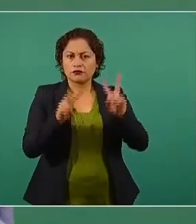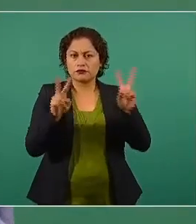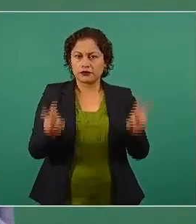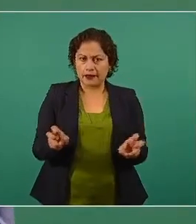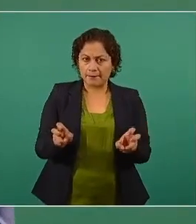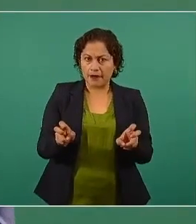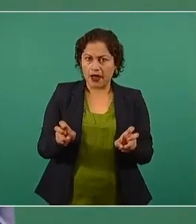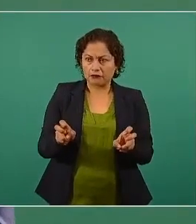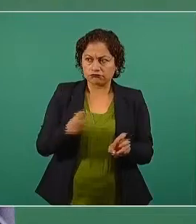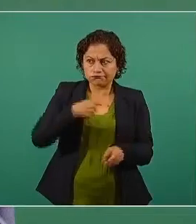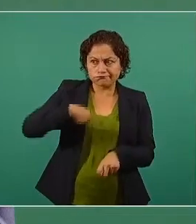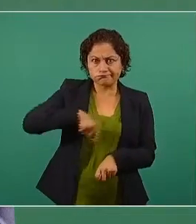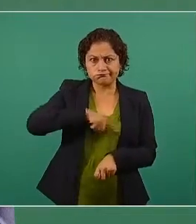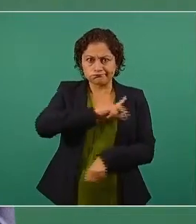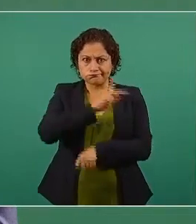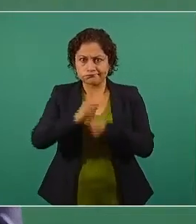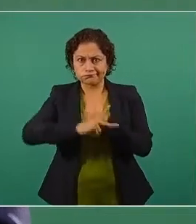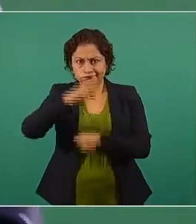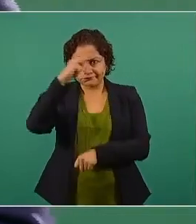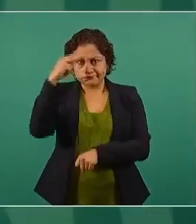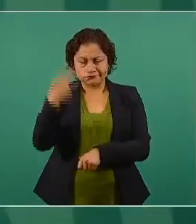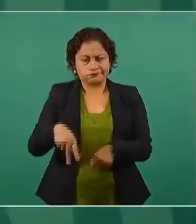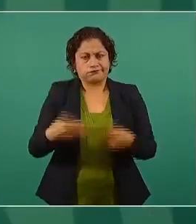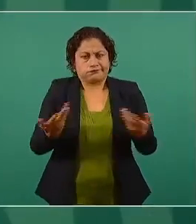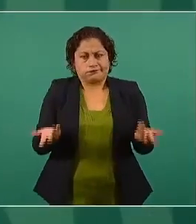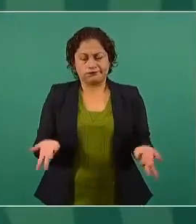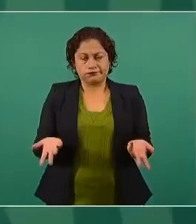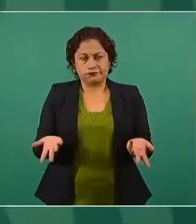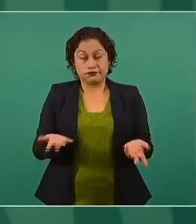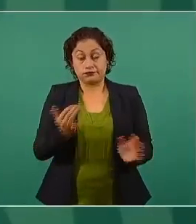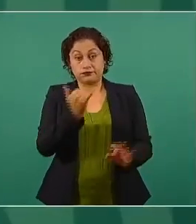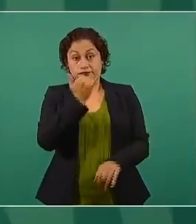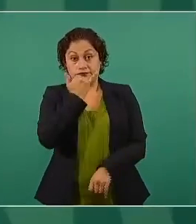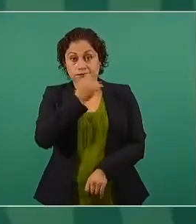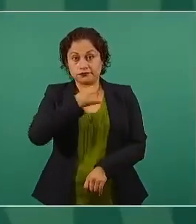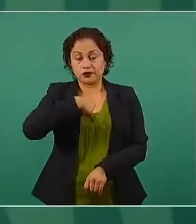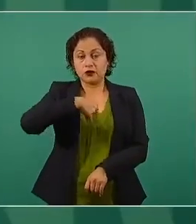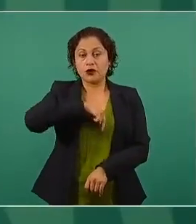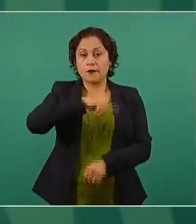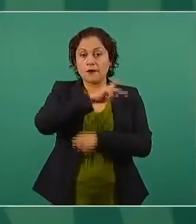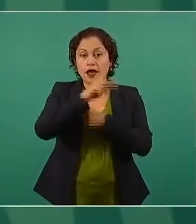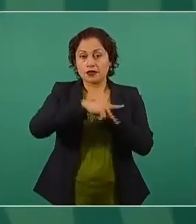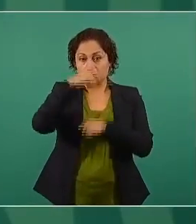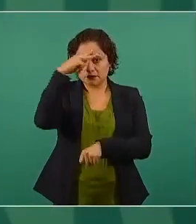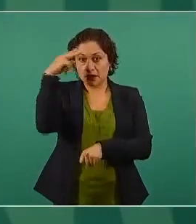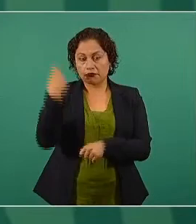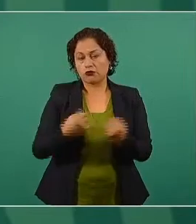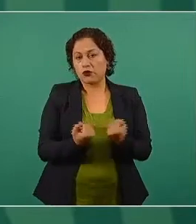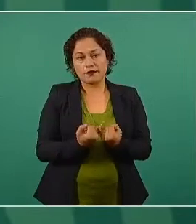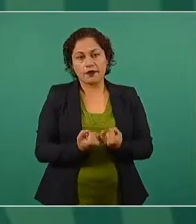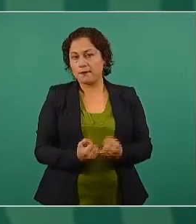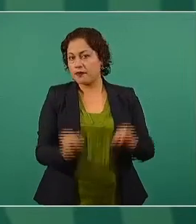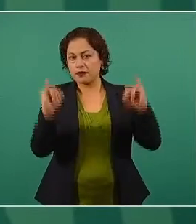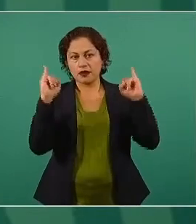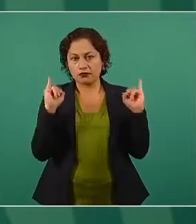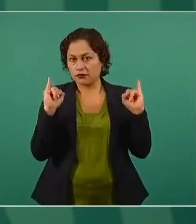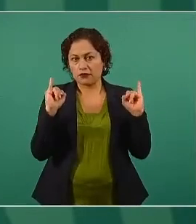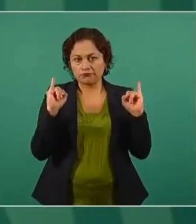país. Y México es un país independiente, libre, soberano, no tienen por